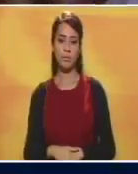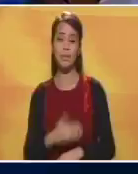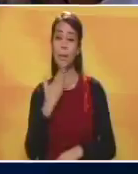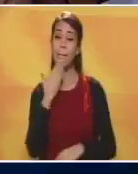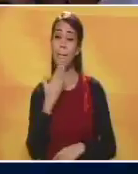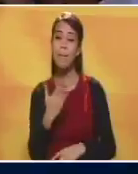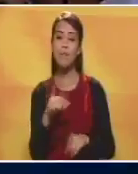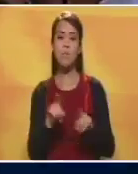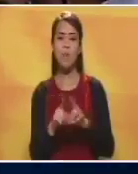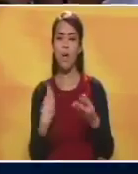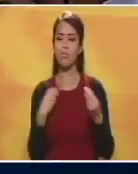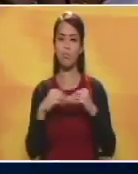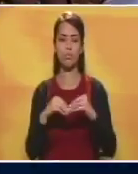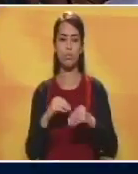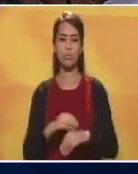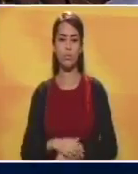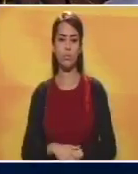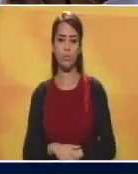imparcialidad,